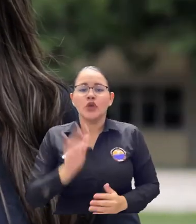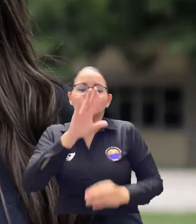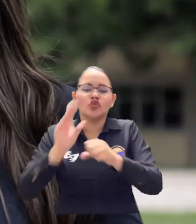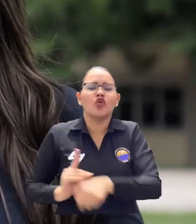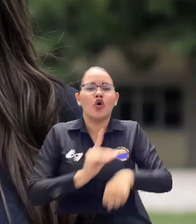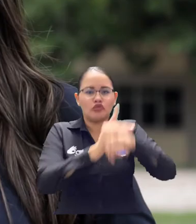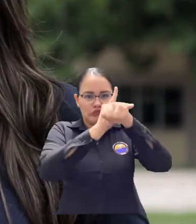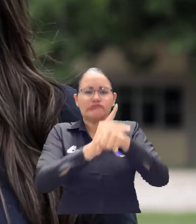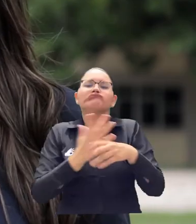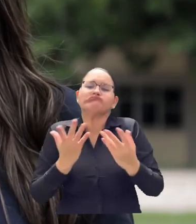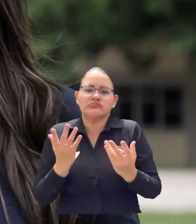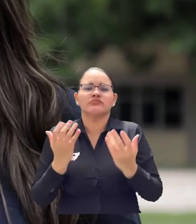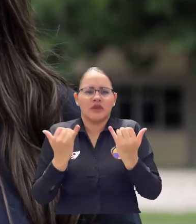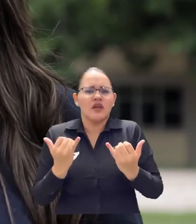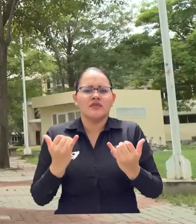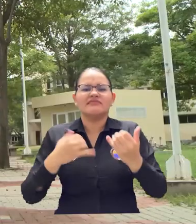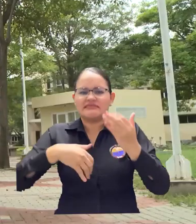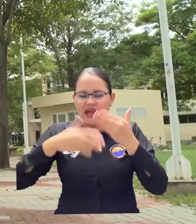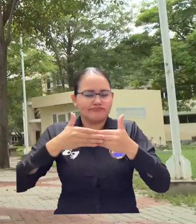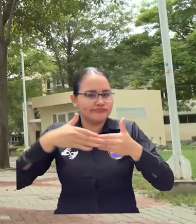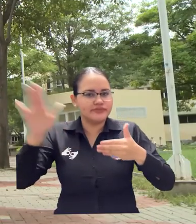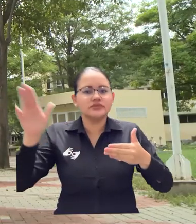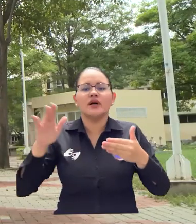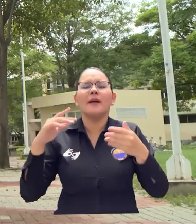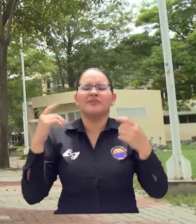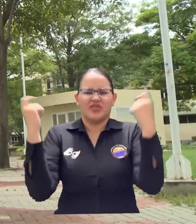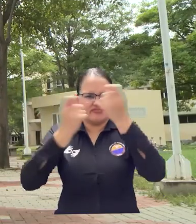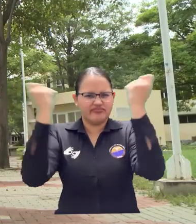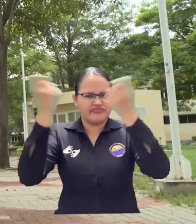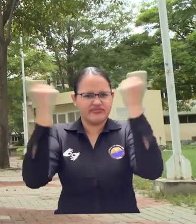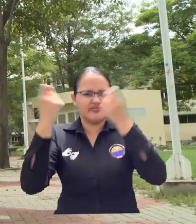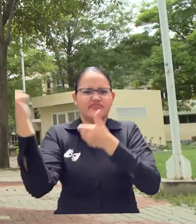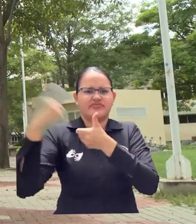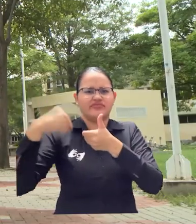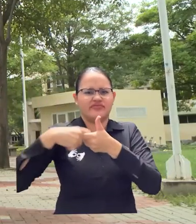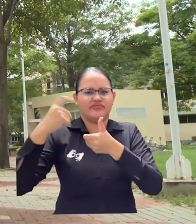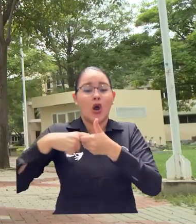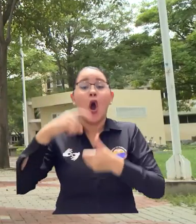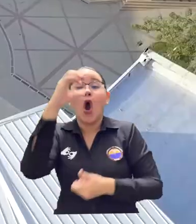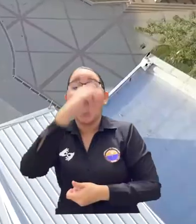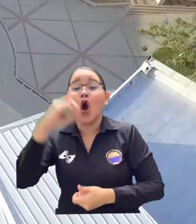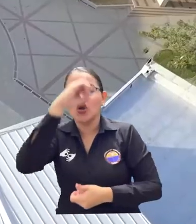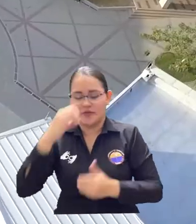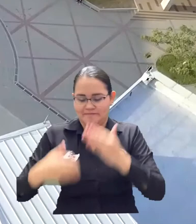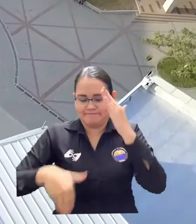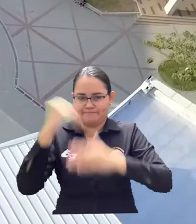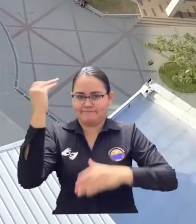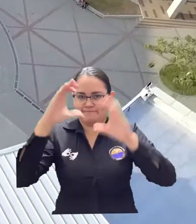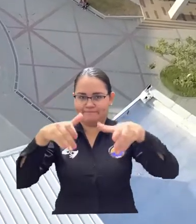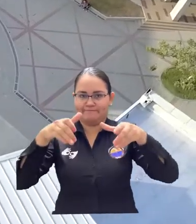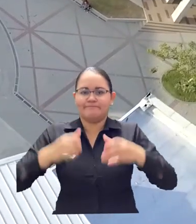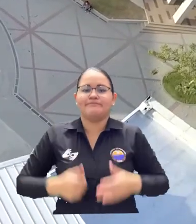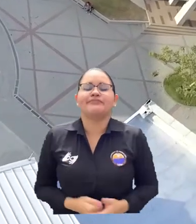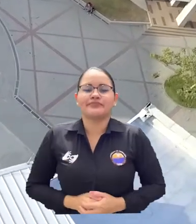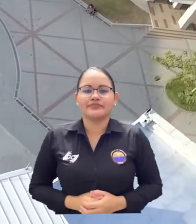tiene abiertas las inscripciones para su primer corte que iniciará clases en octubre del presente año.